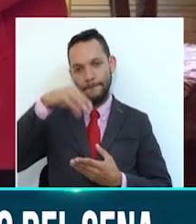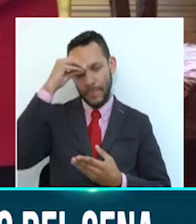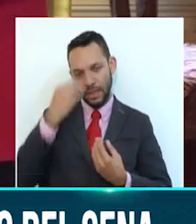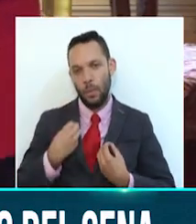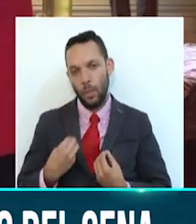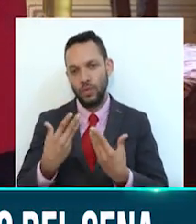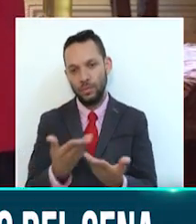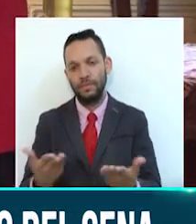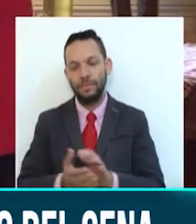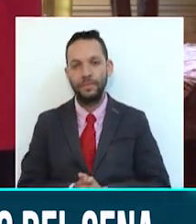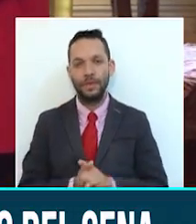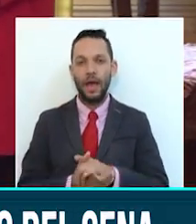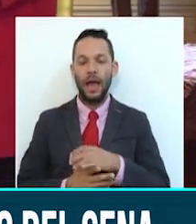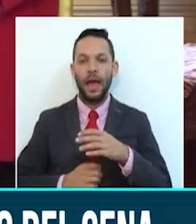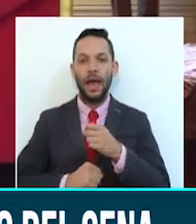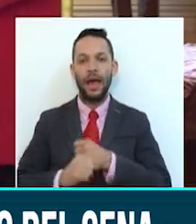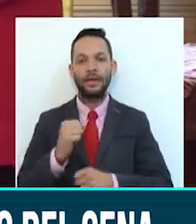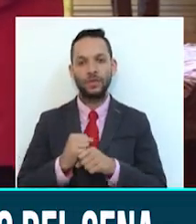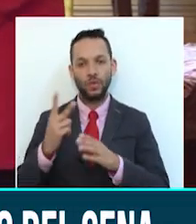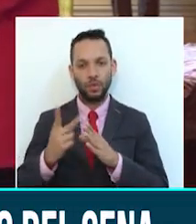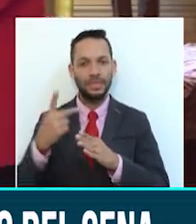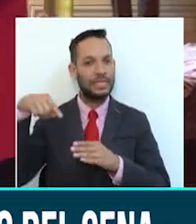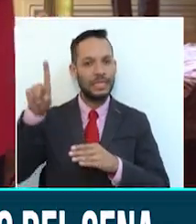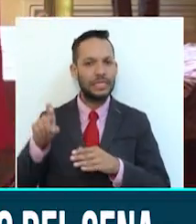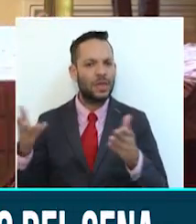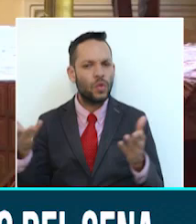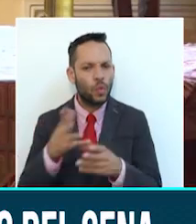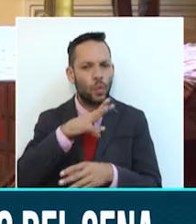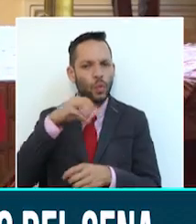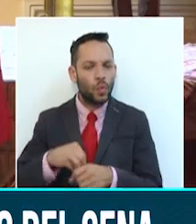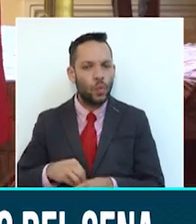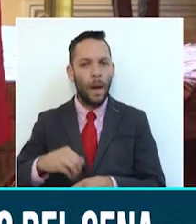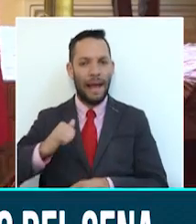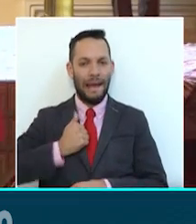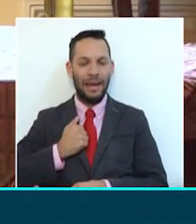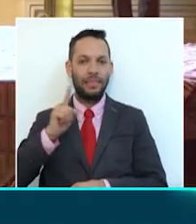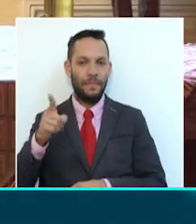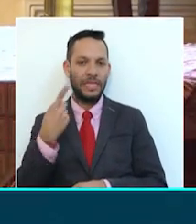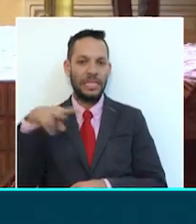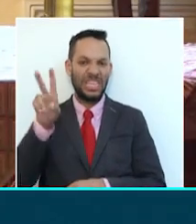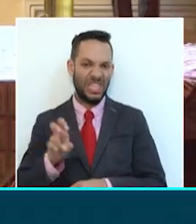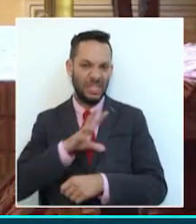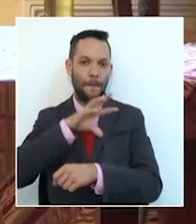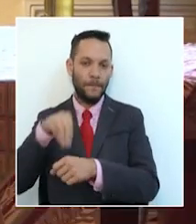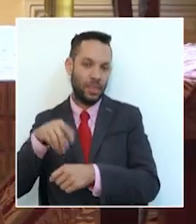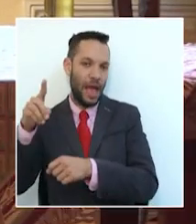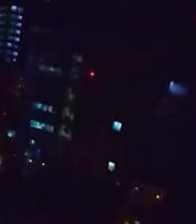docente. En 2016 la inmersión también se llevó a cabo en Toronto y se beneficiaron más de 17 maestros.